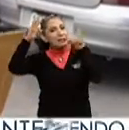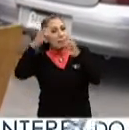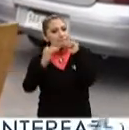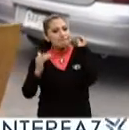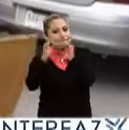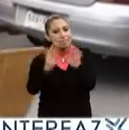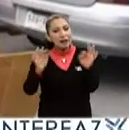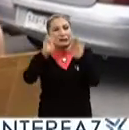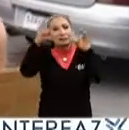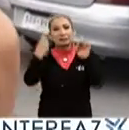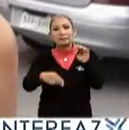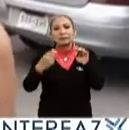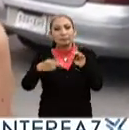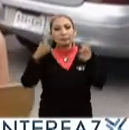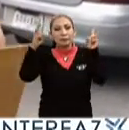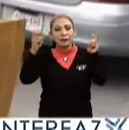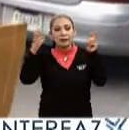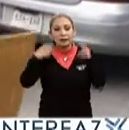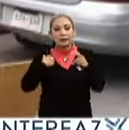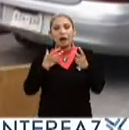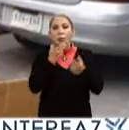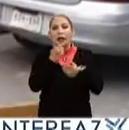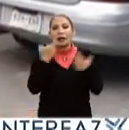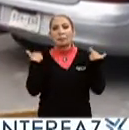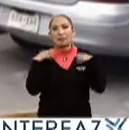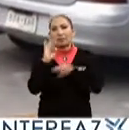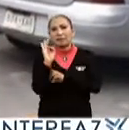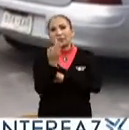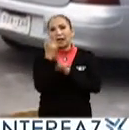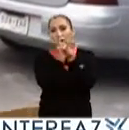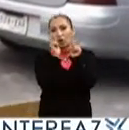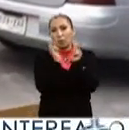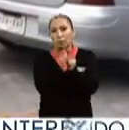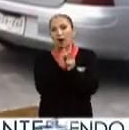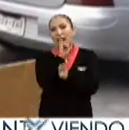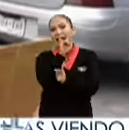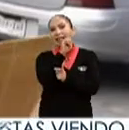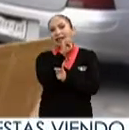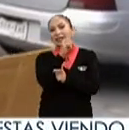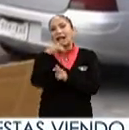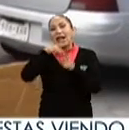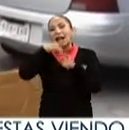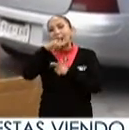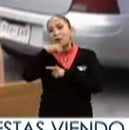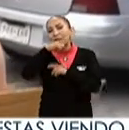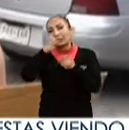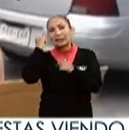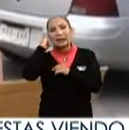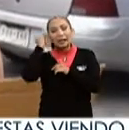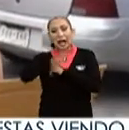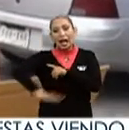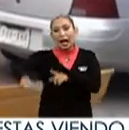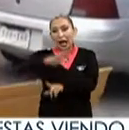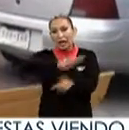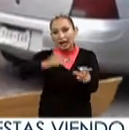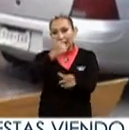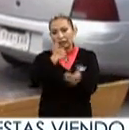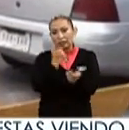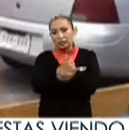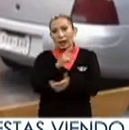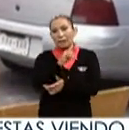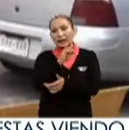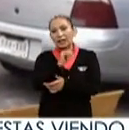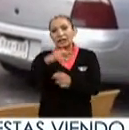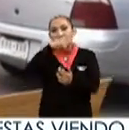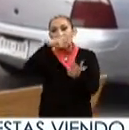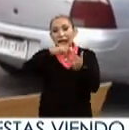llama a cargo del representante federal del Grupo de Legislación de Lenguas Indígenas del sector de Ciudadanía,